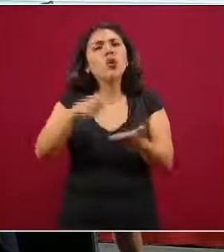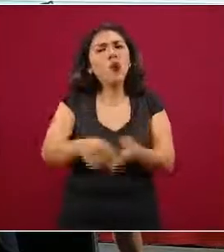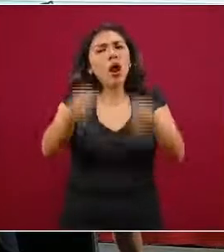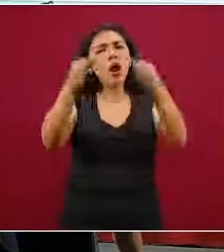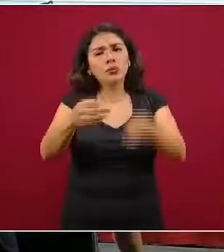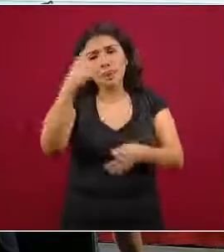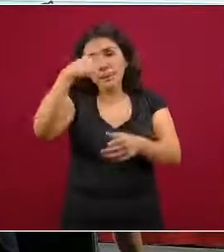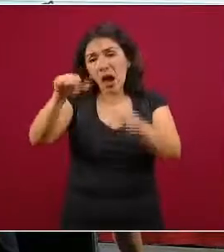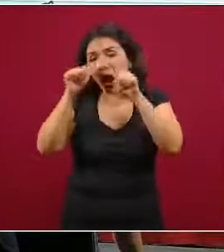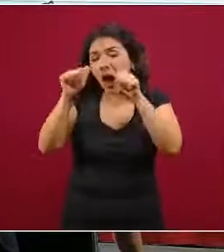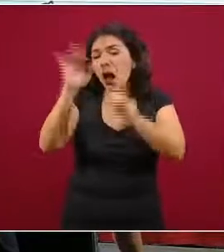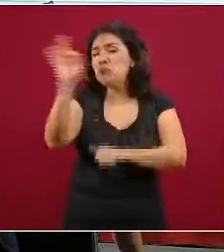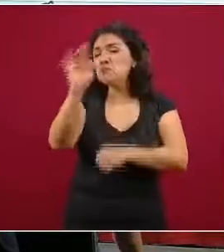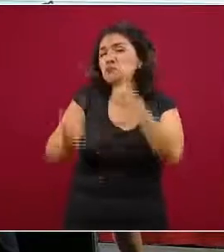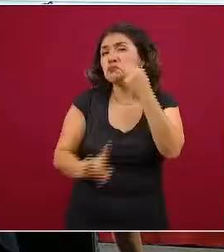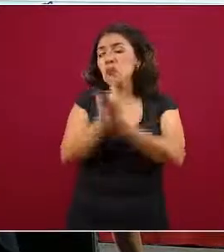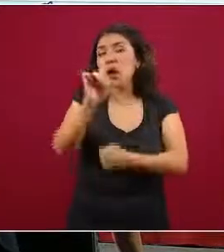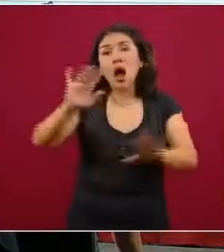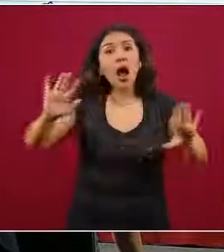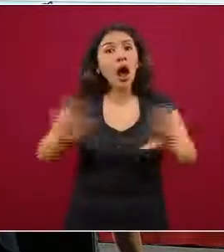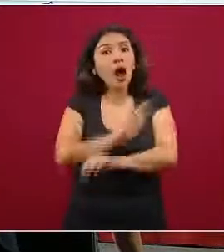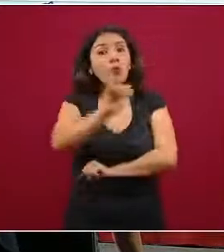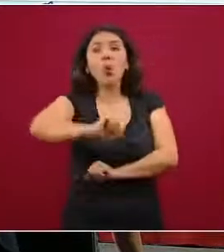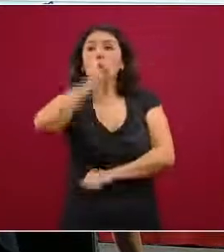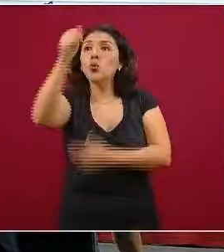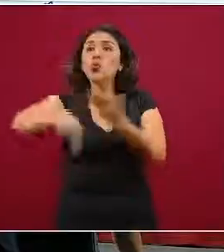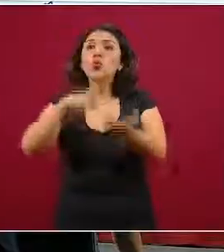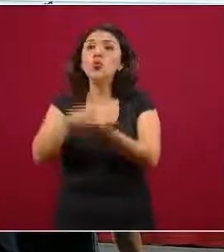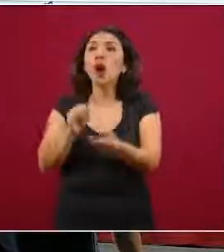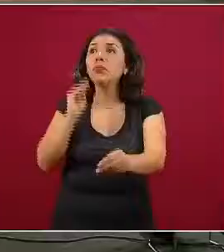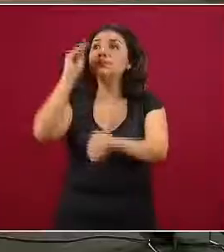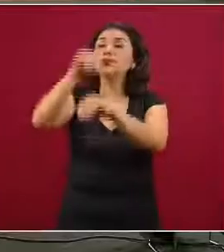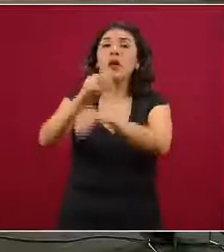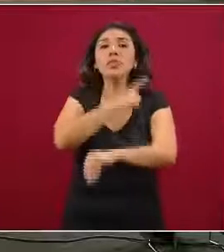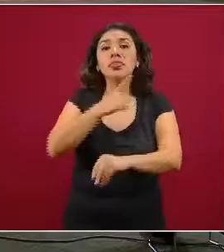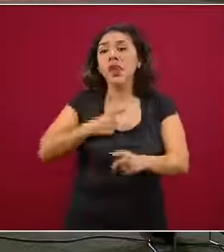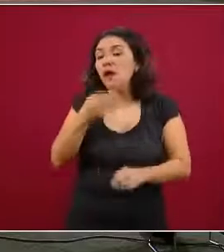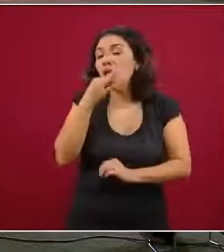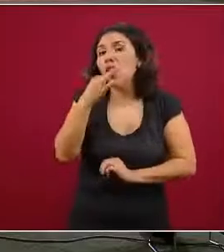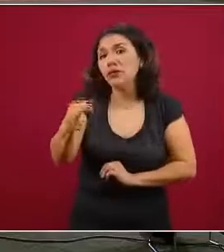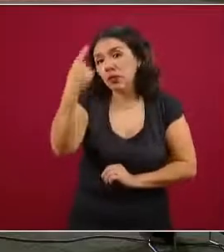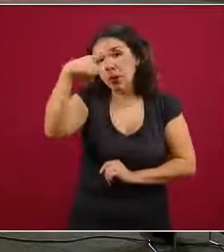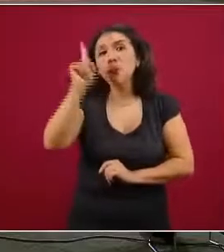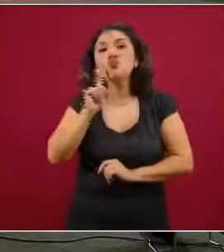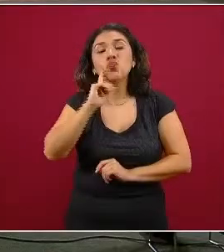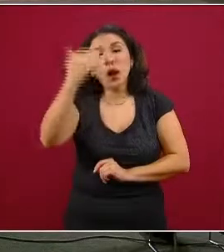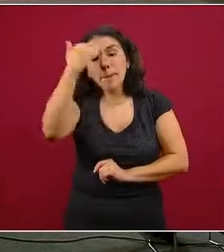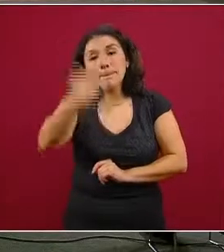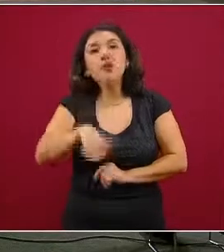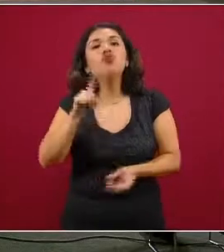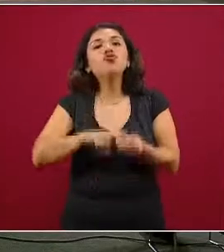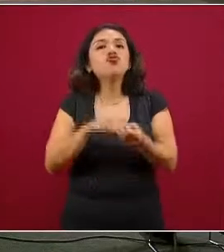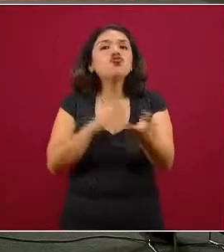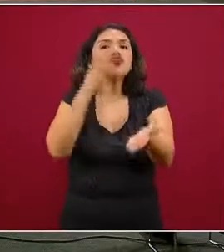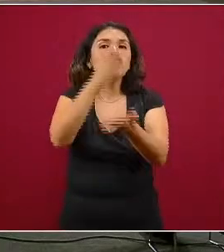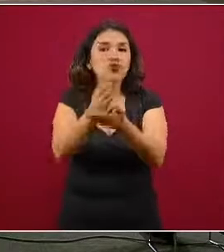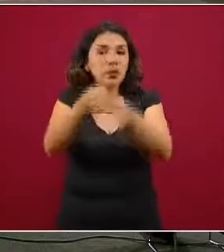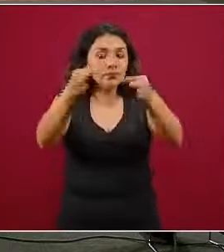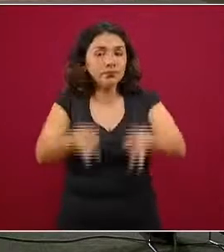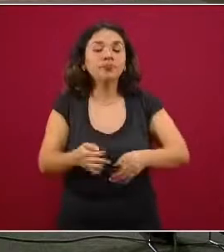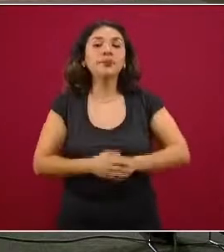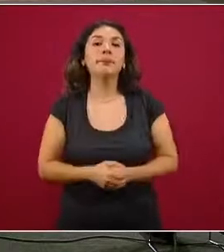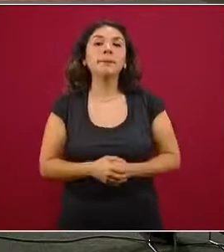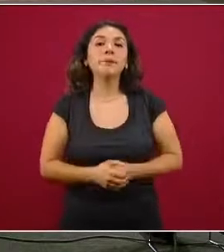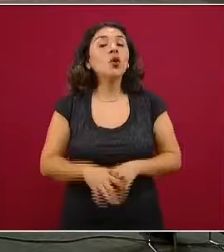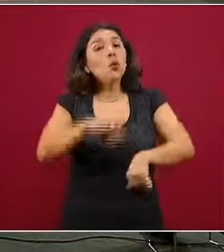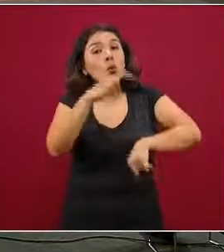en caso de que hubieran cambiado ante esta reconversión del sistema de salud. Y